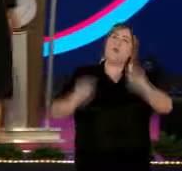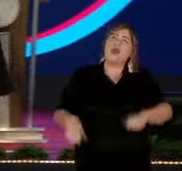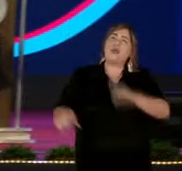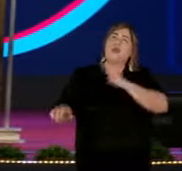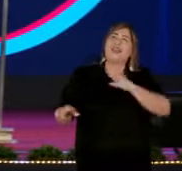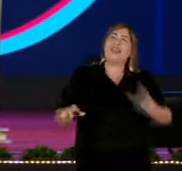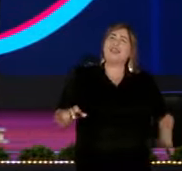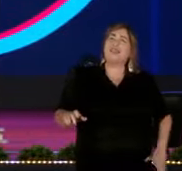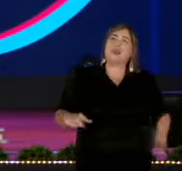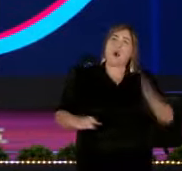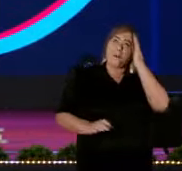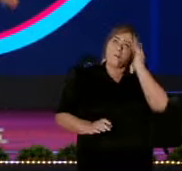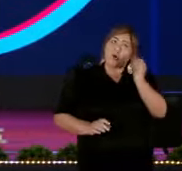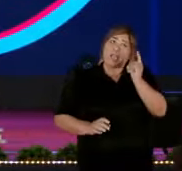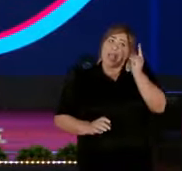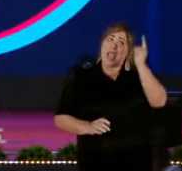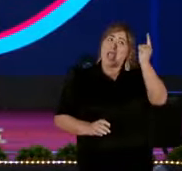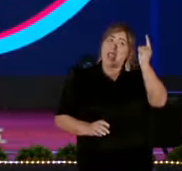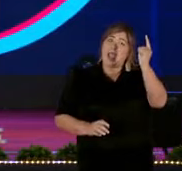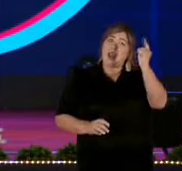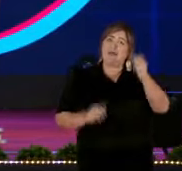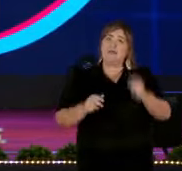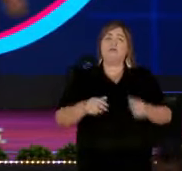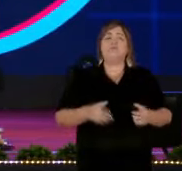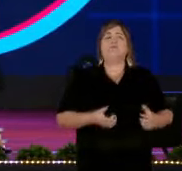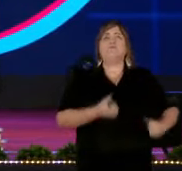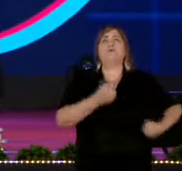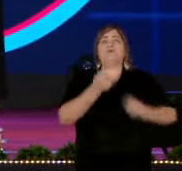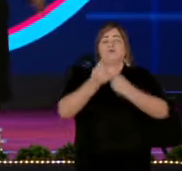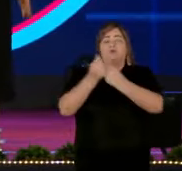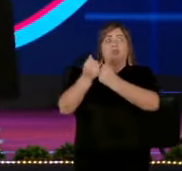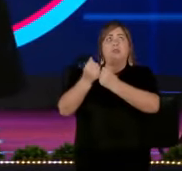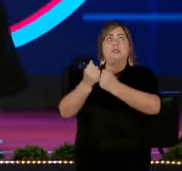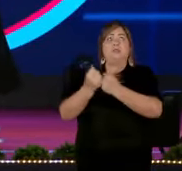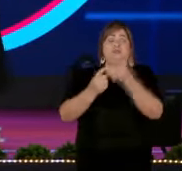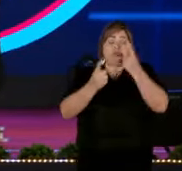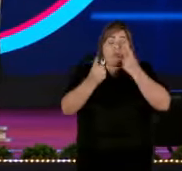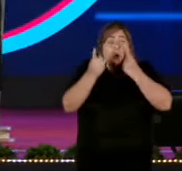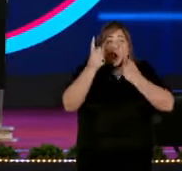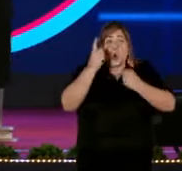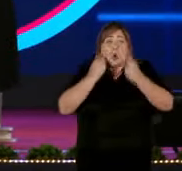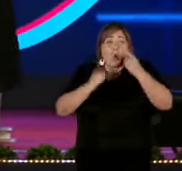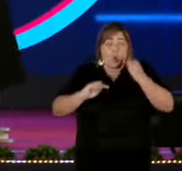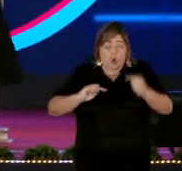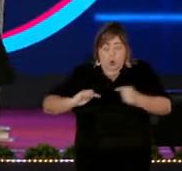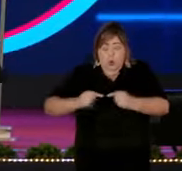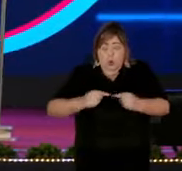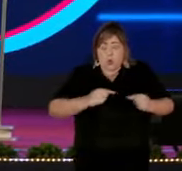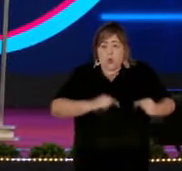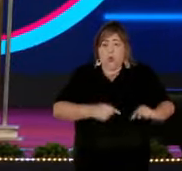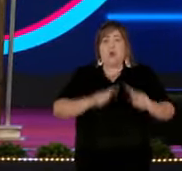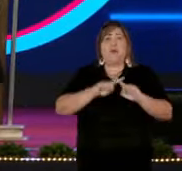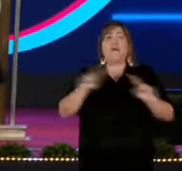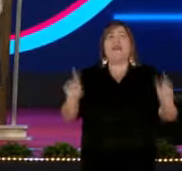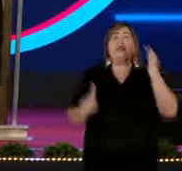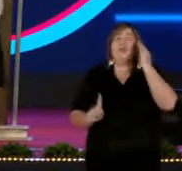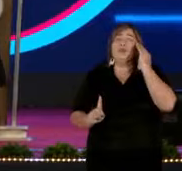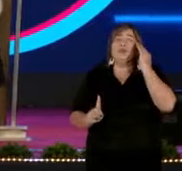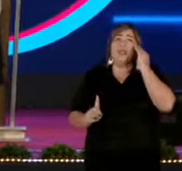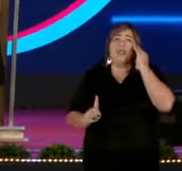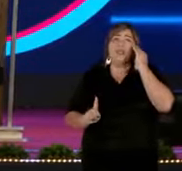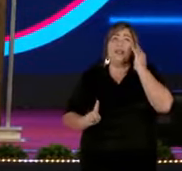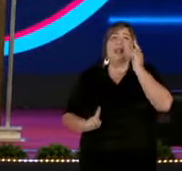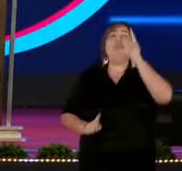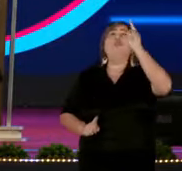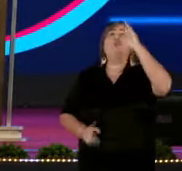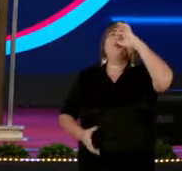fortalece, yo voy a avanzar, yo voy a continuar. Tengo lágrimas, tengo heridas, tengo dolor, pero yo sé en quién yo